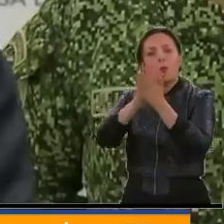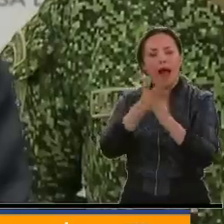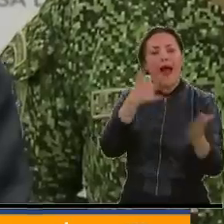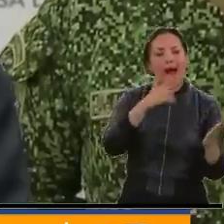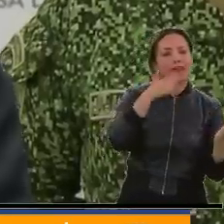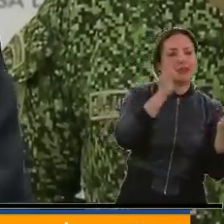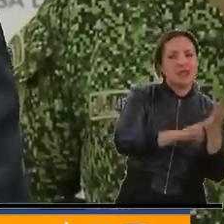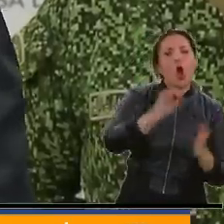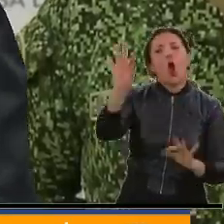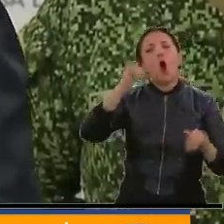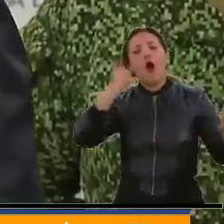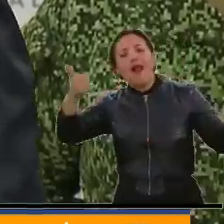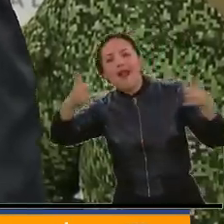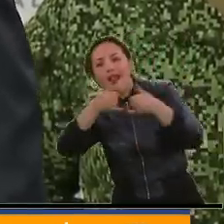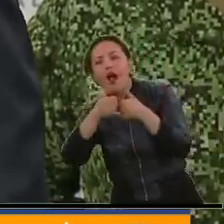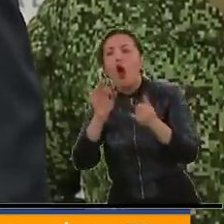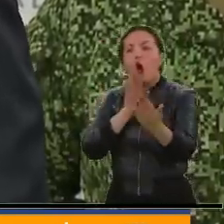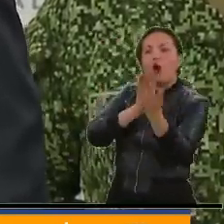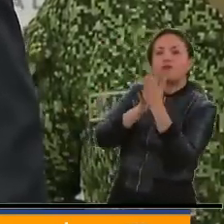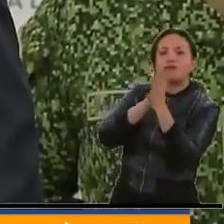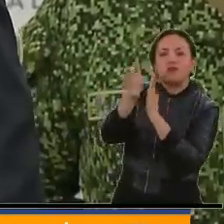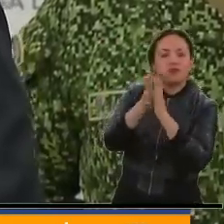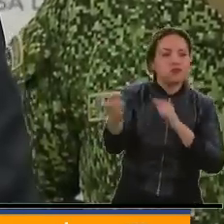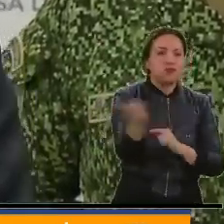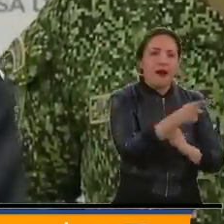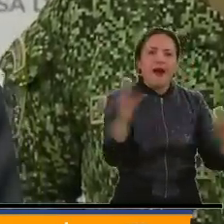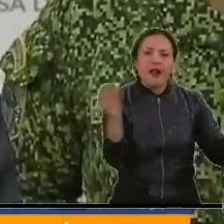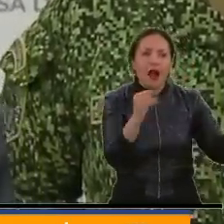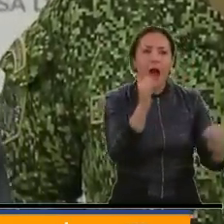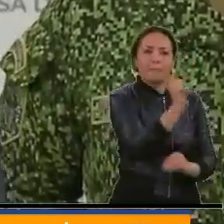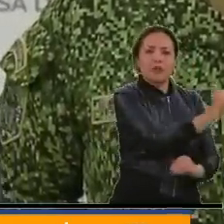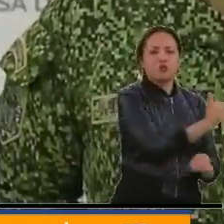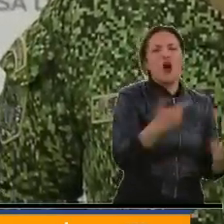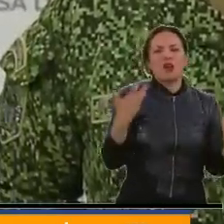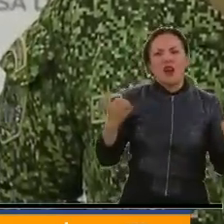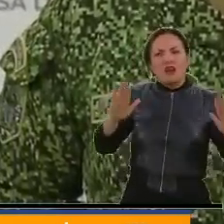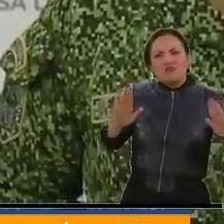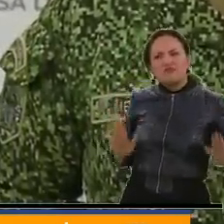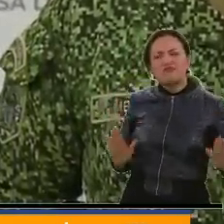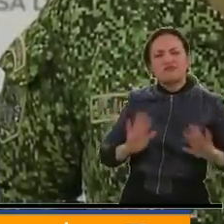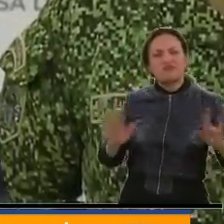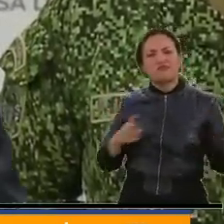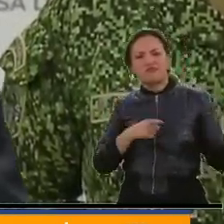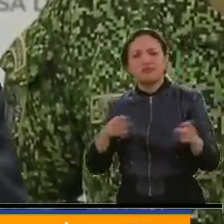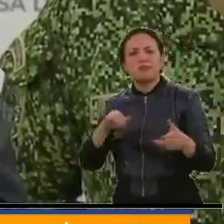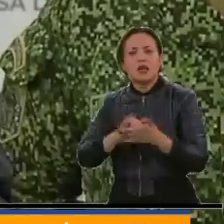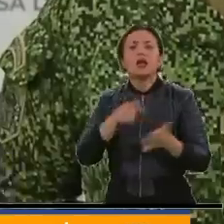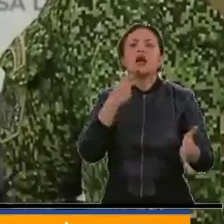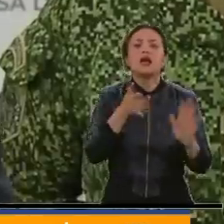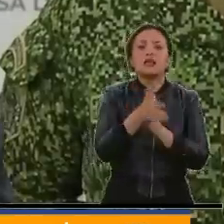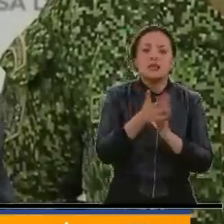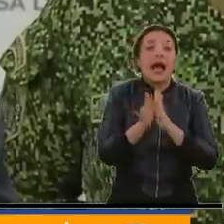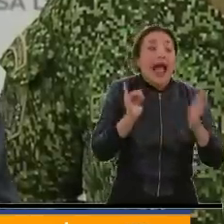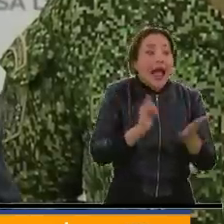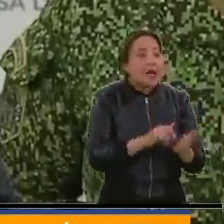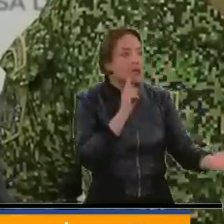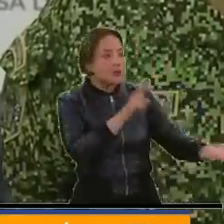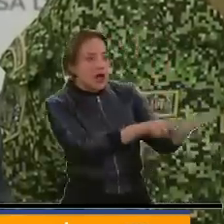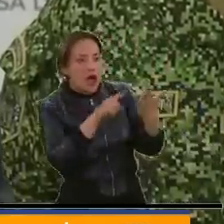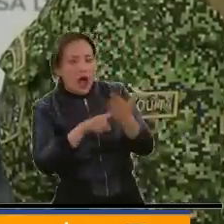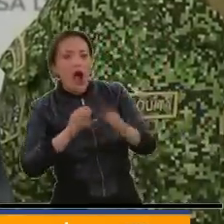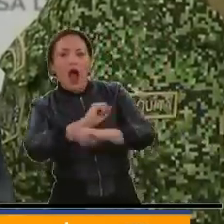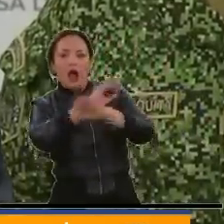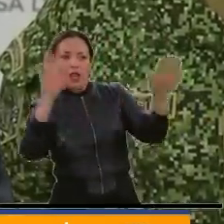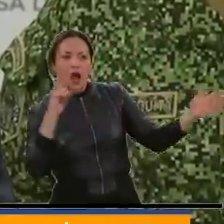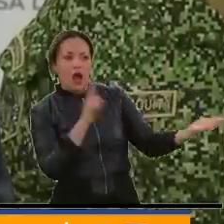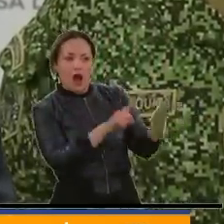de conversaciones personales de él o de los miembros de su equipo, en los que hemos avanzado en la voluntad clara, o hemos